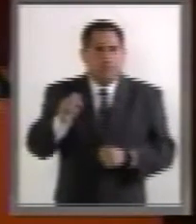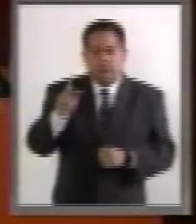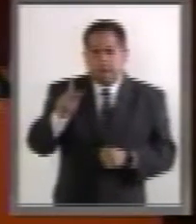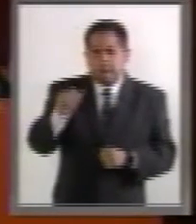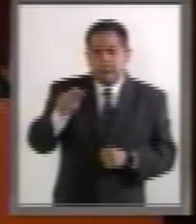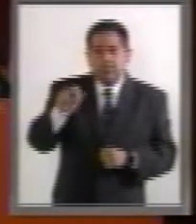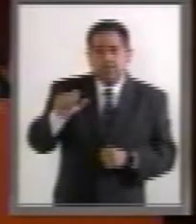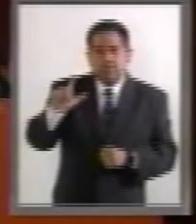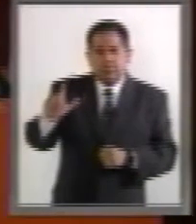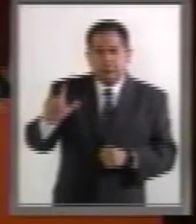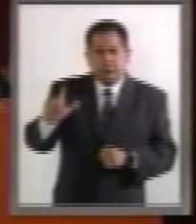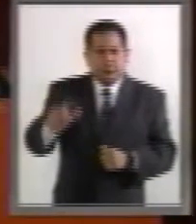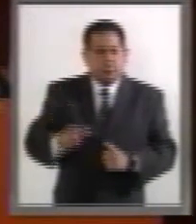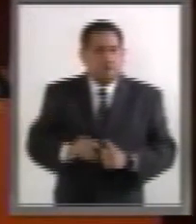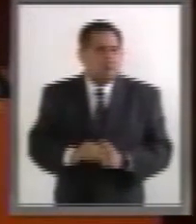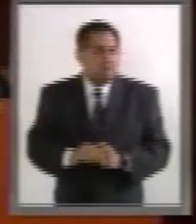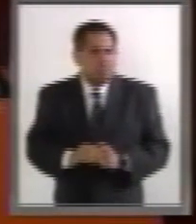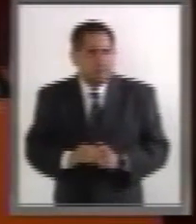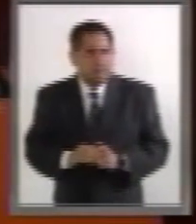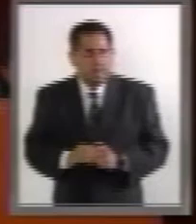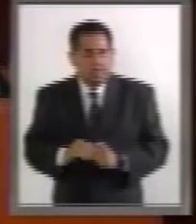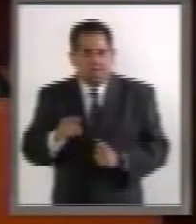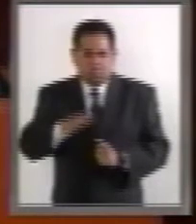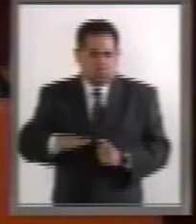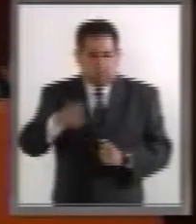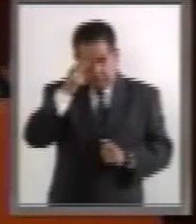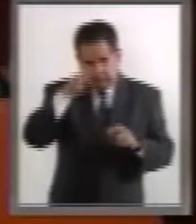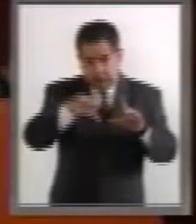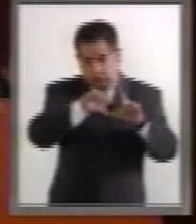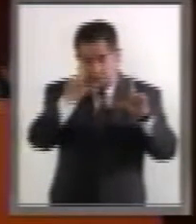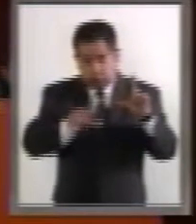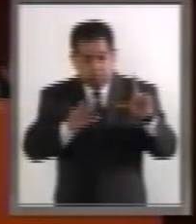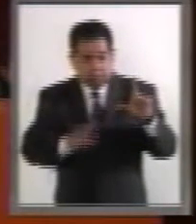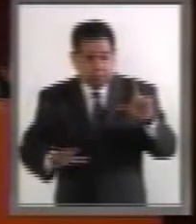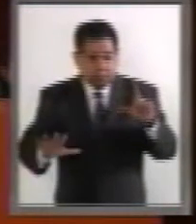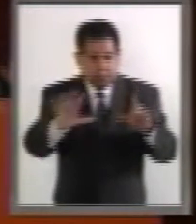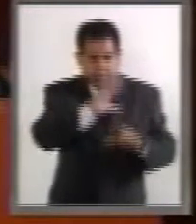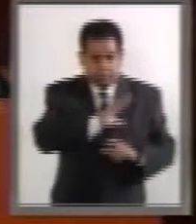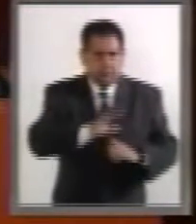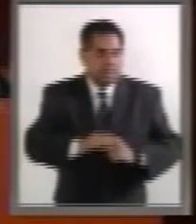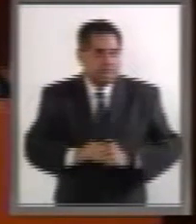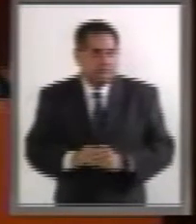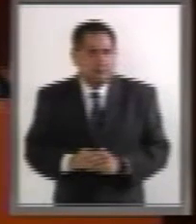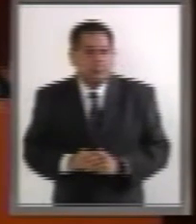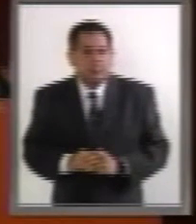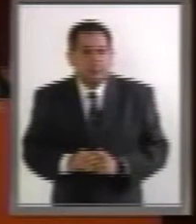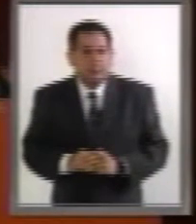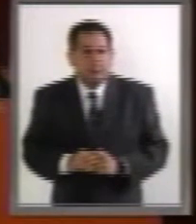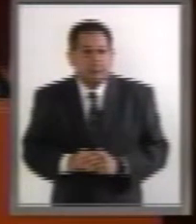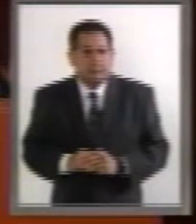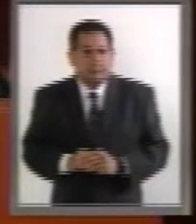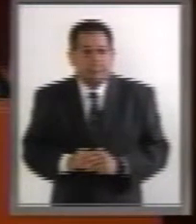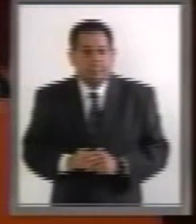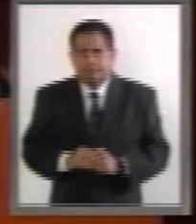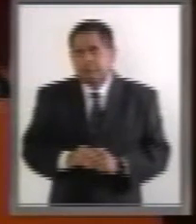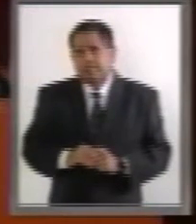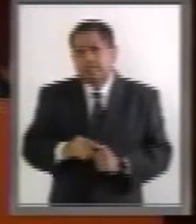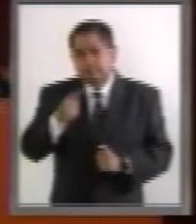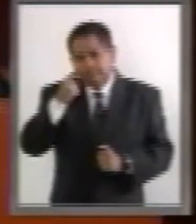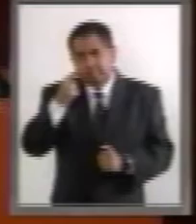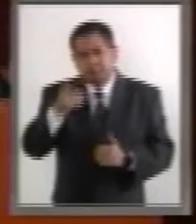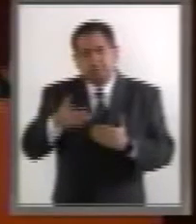penal de carácter acusatorio en todo el país y, por supuesto, ir logrando